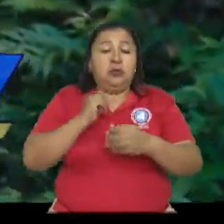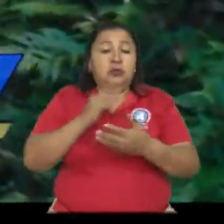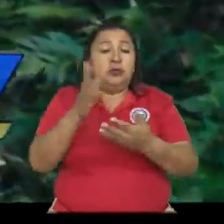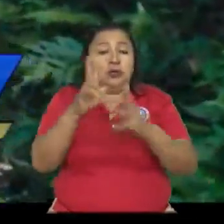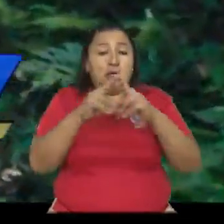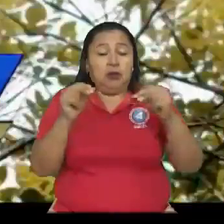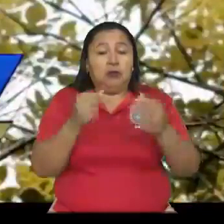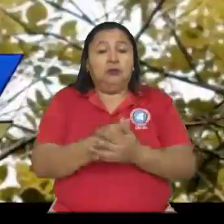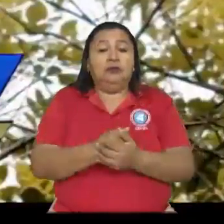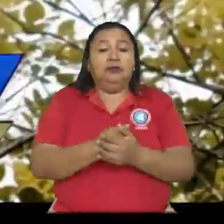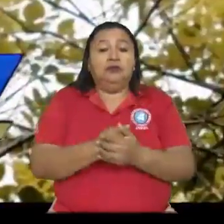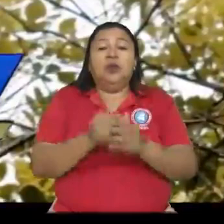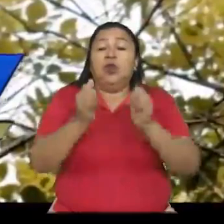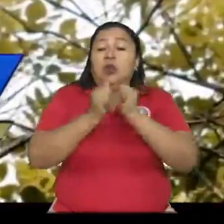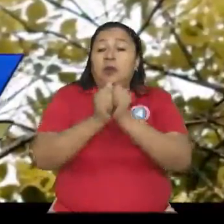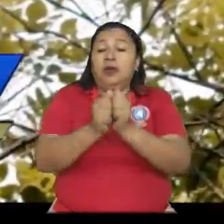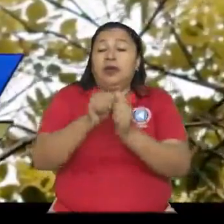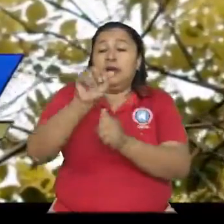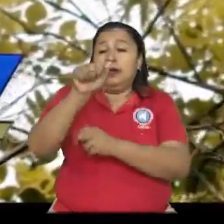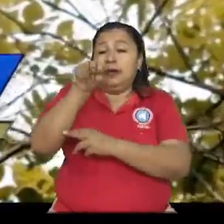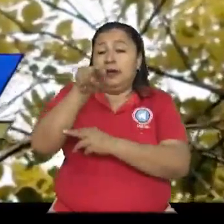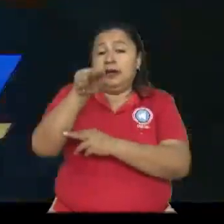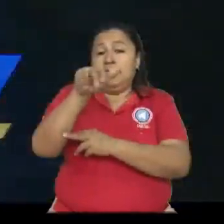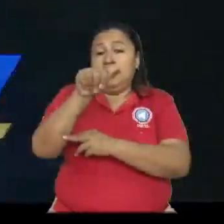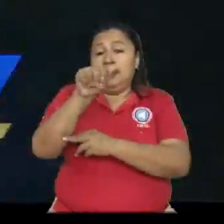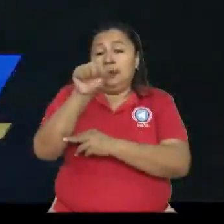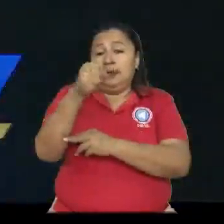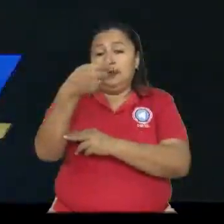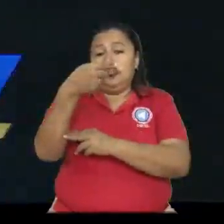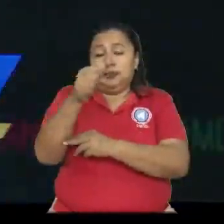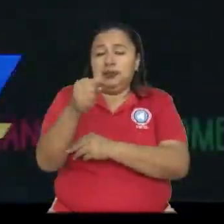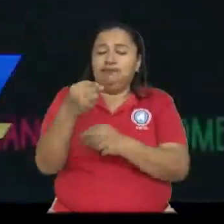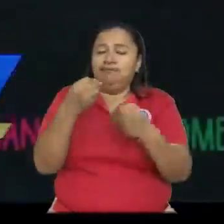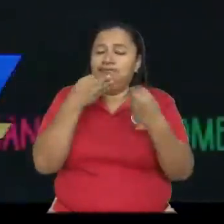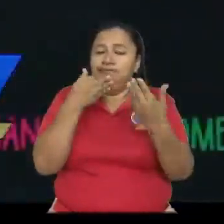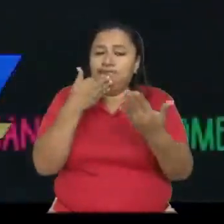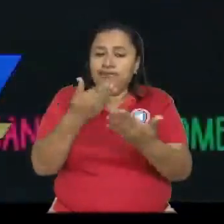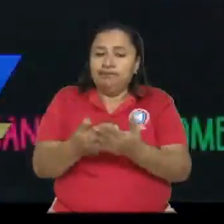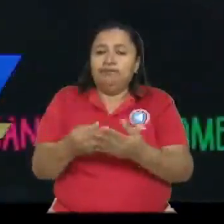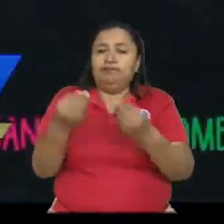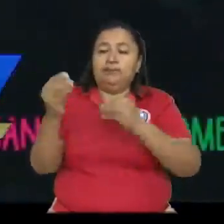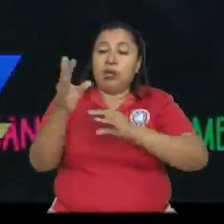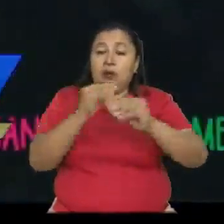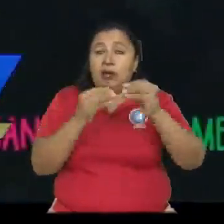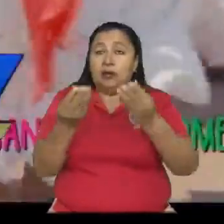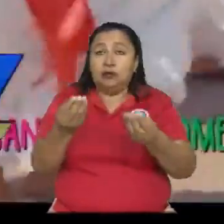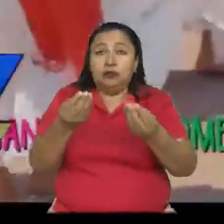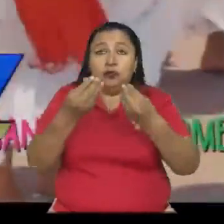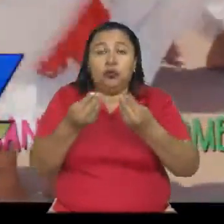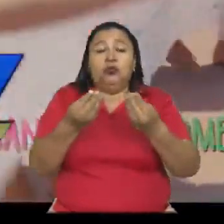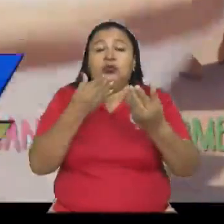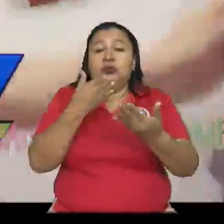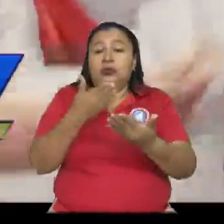país. Compañera Nacha, sin duda alguna, muchísimas gracias por habernos conversado.